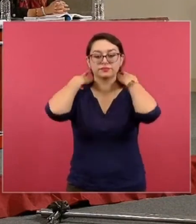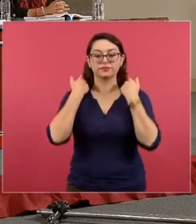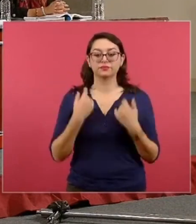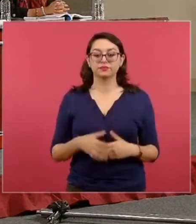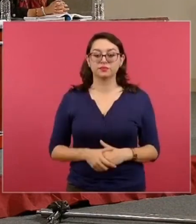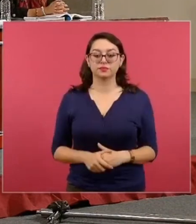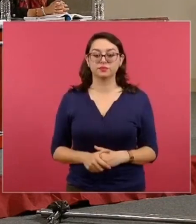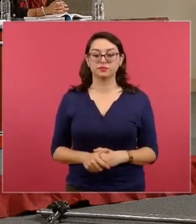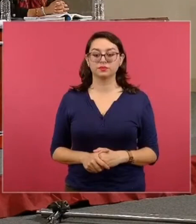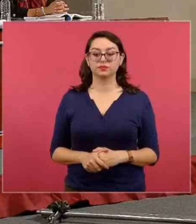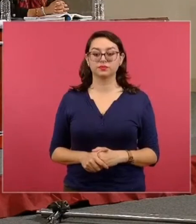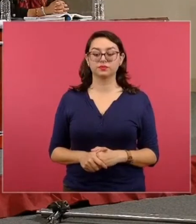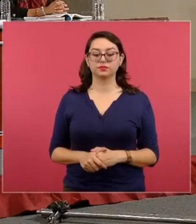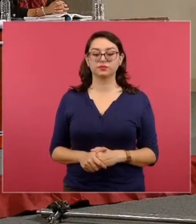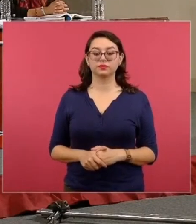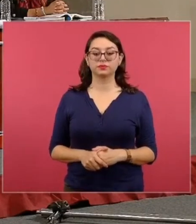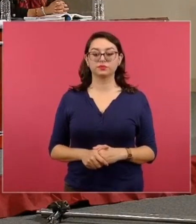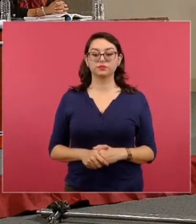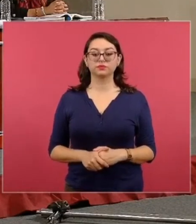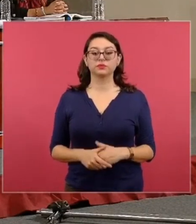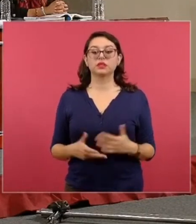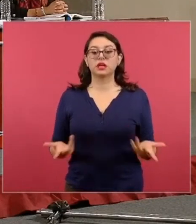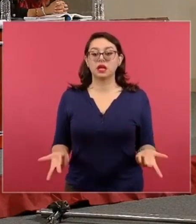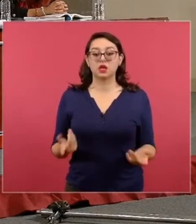de Chuaifet, cuando se encontraron